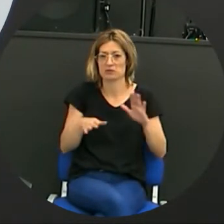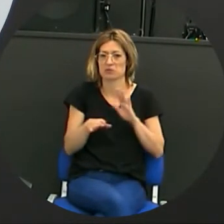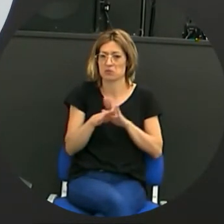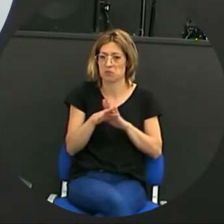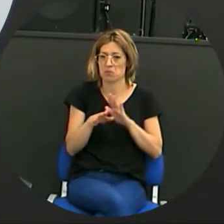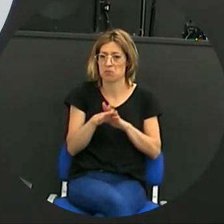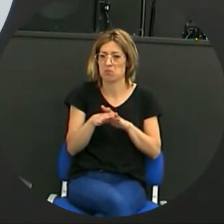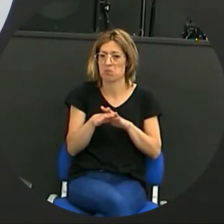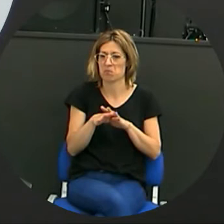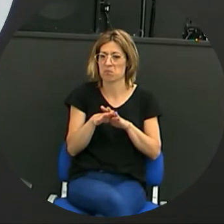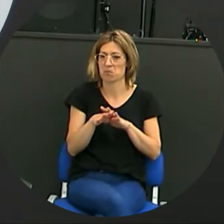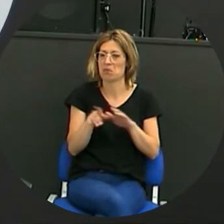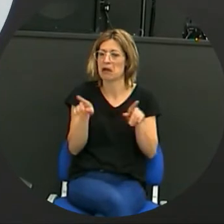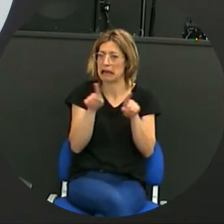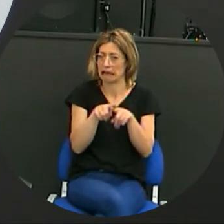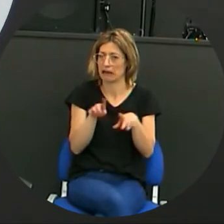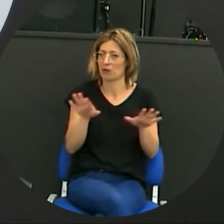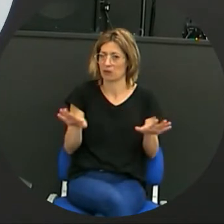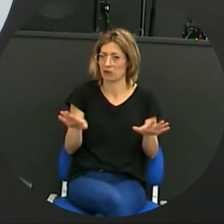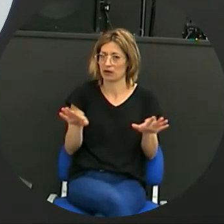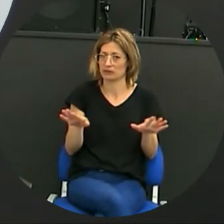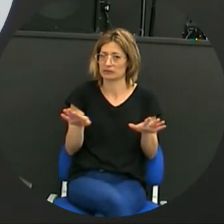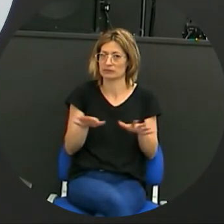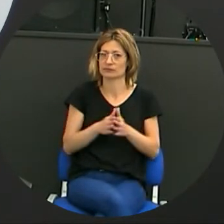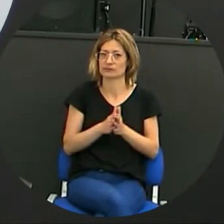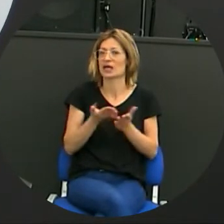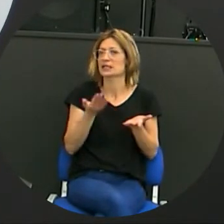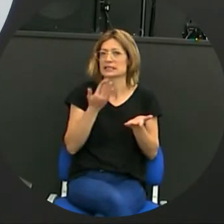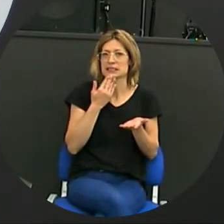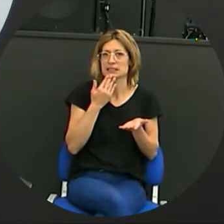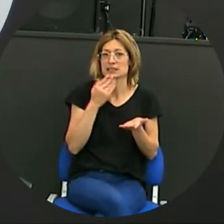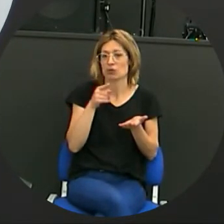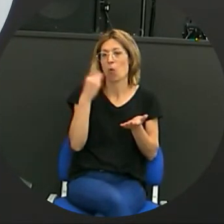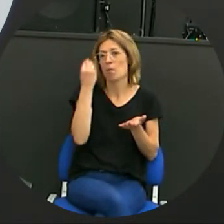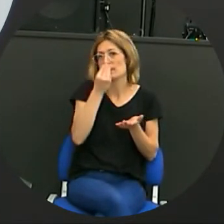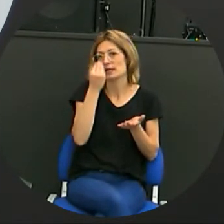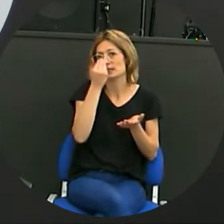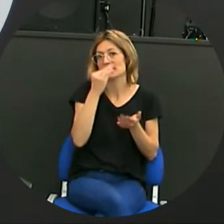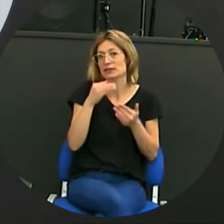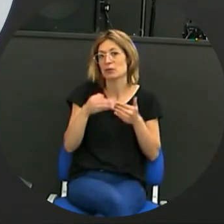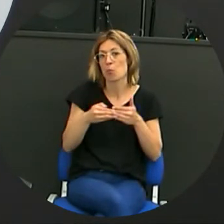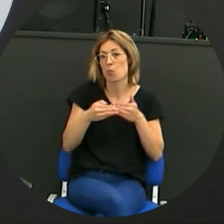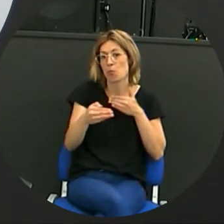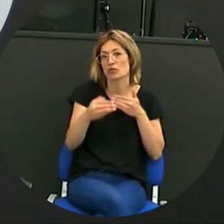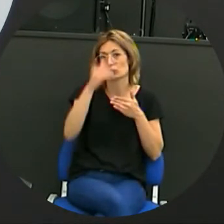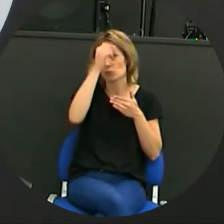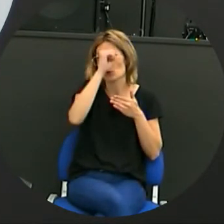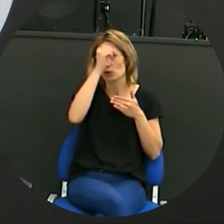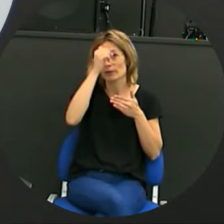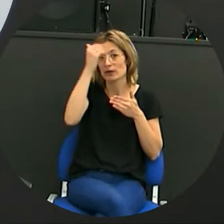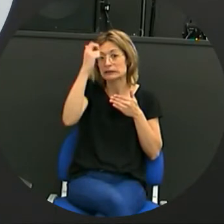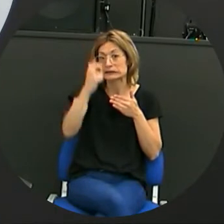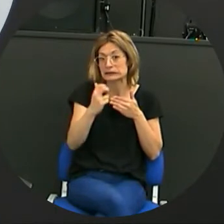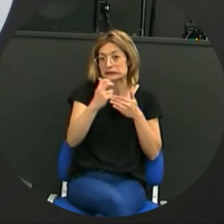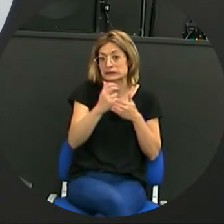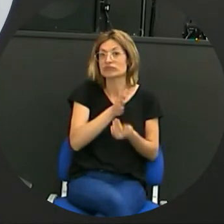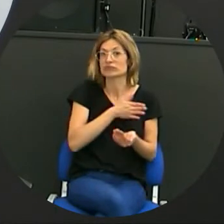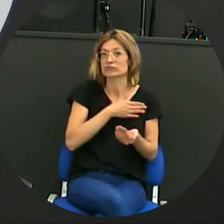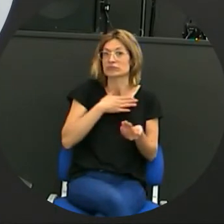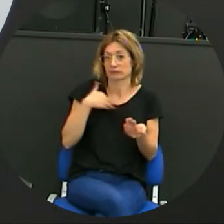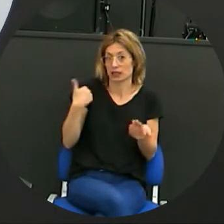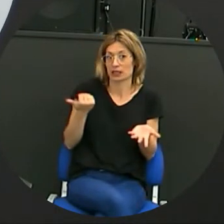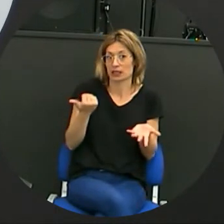aquí. Si tú estás pensando en venir el próximo domingo al culto, sabes que tienes que confirmar